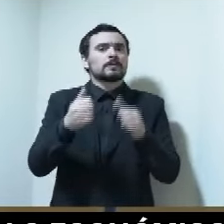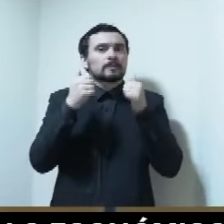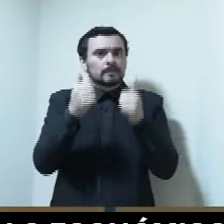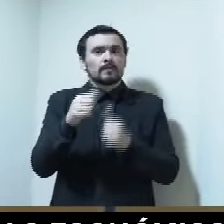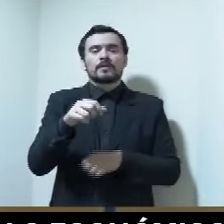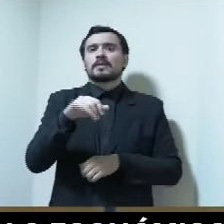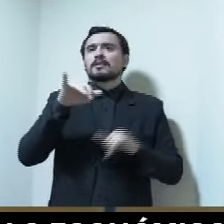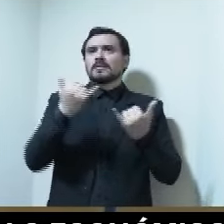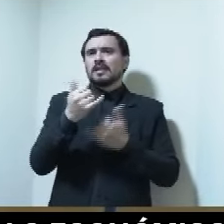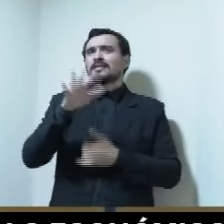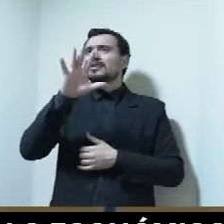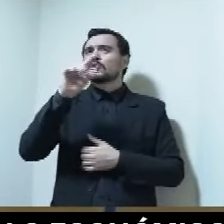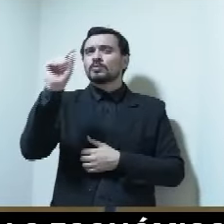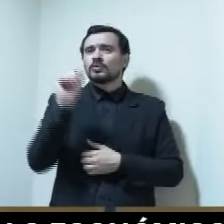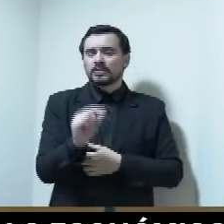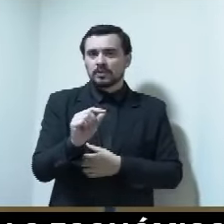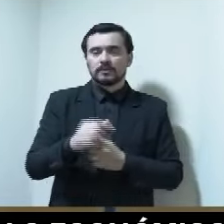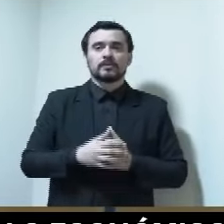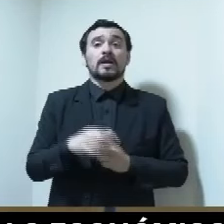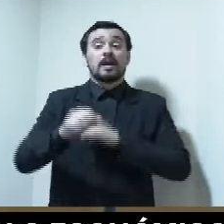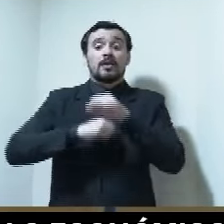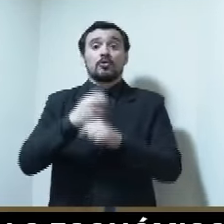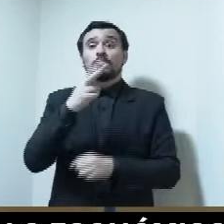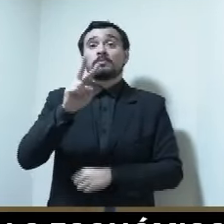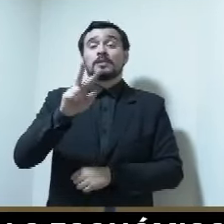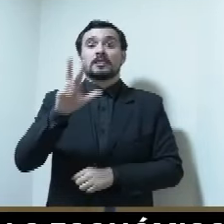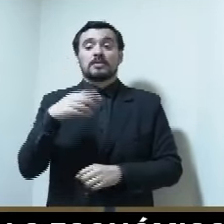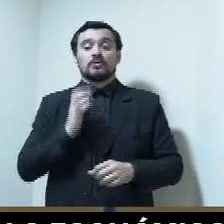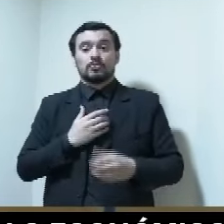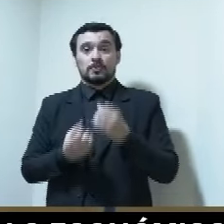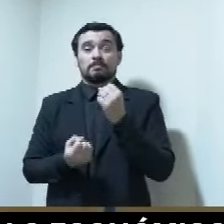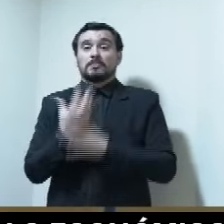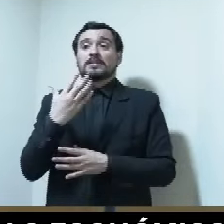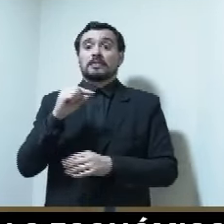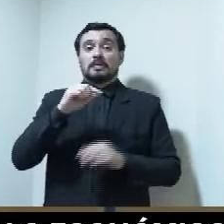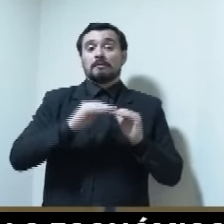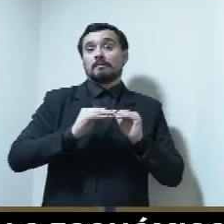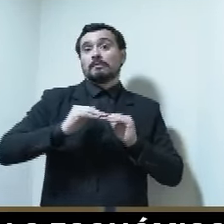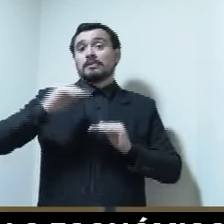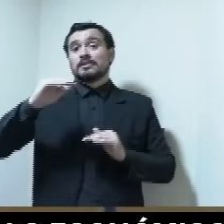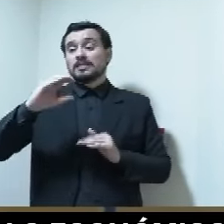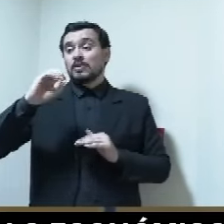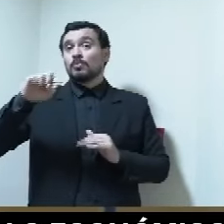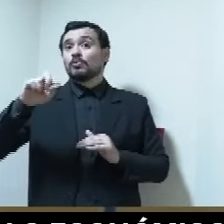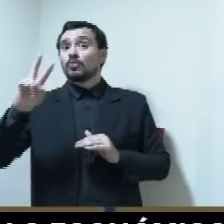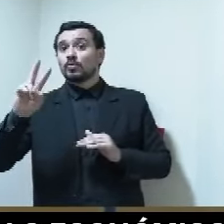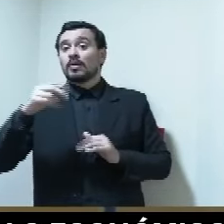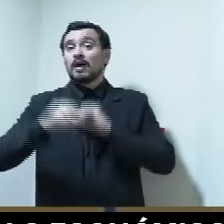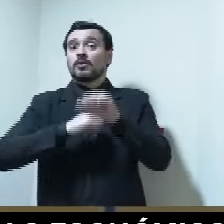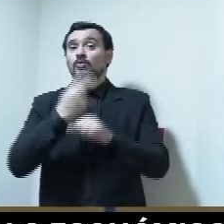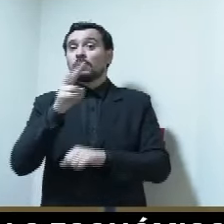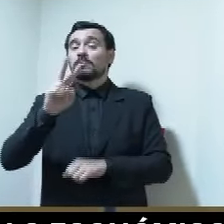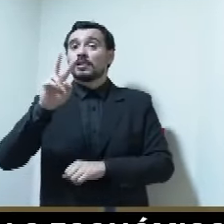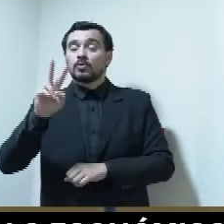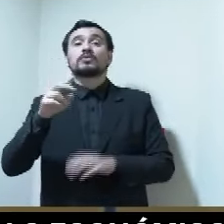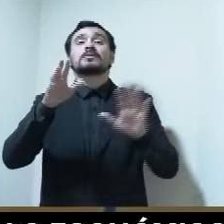creciendo alrededor del 5% en el 2023, a pesar de haber iniciado con un crecimiento del 0.2% en el 2022.